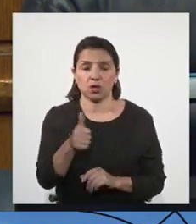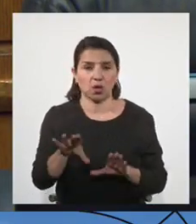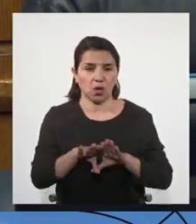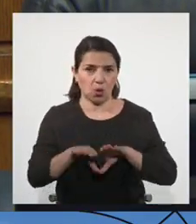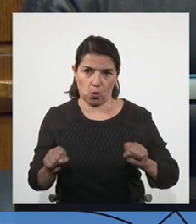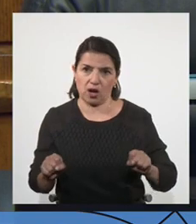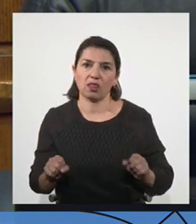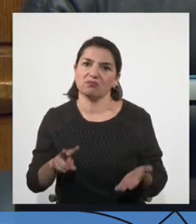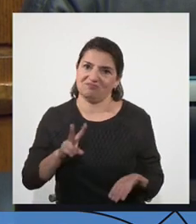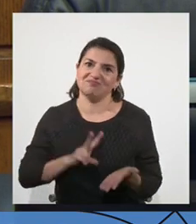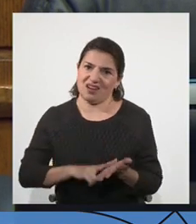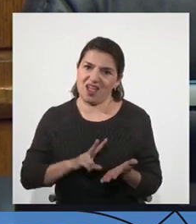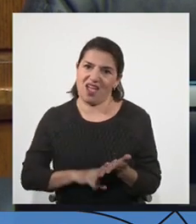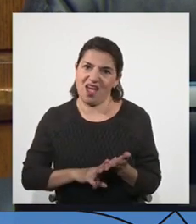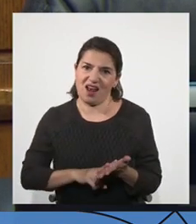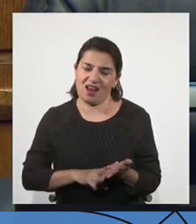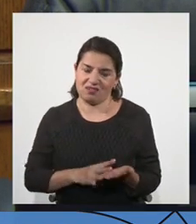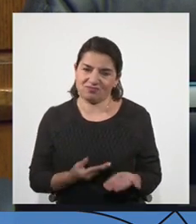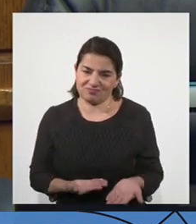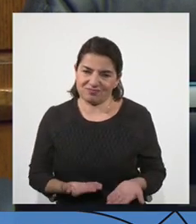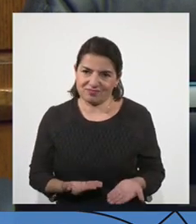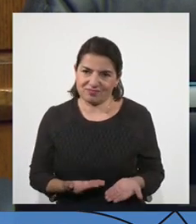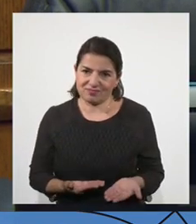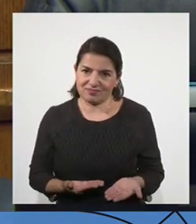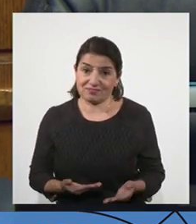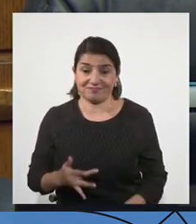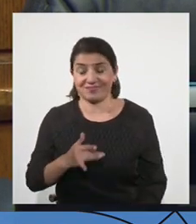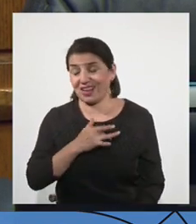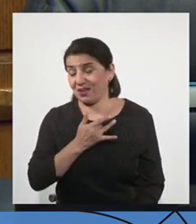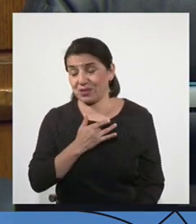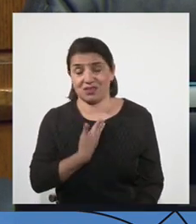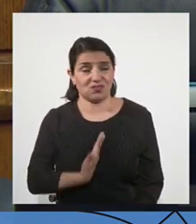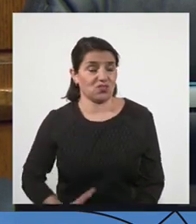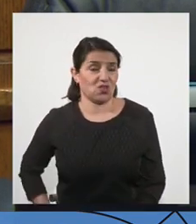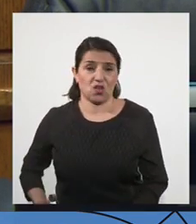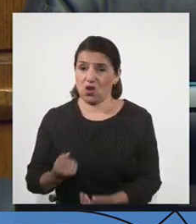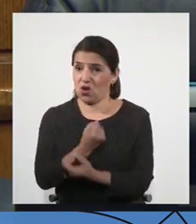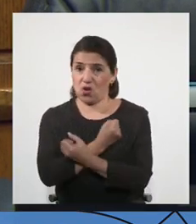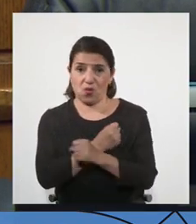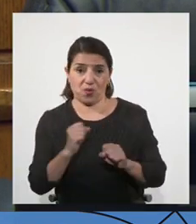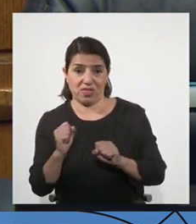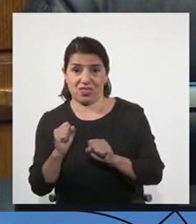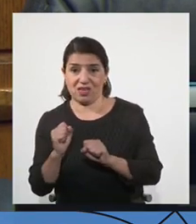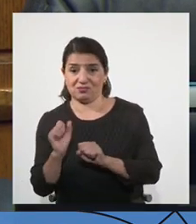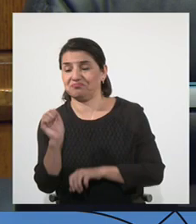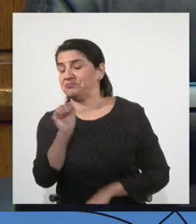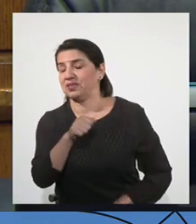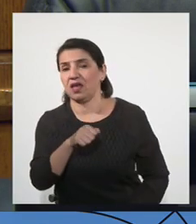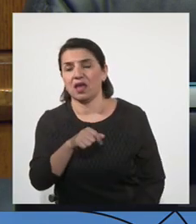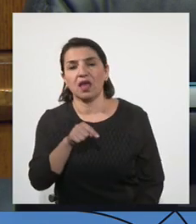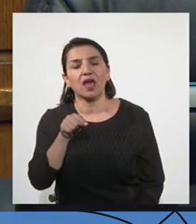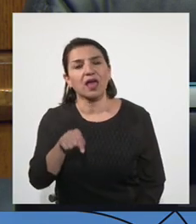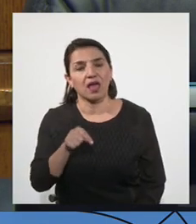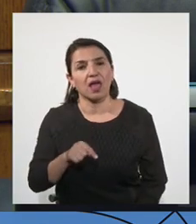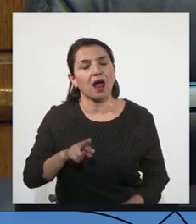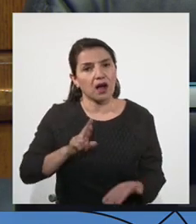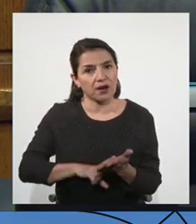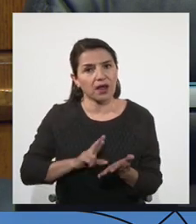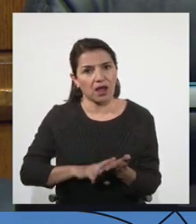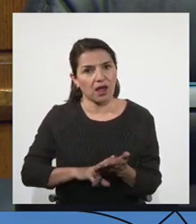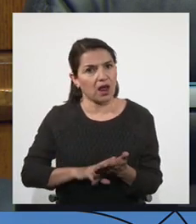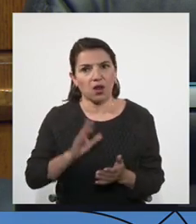un hecho. Y lamentablemente el Ejecutivo no lo va a poder negar, pero es un hecho, y ha costado muchísimo darnos cuenta, pero es un hecho que no se